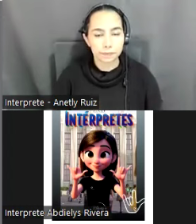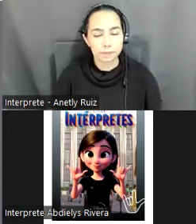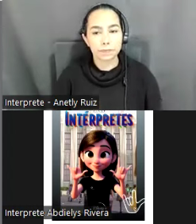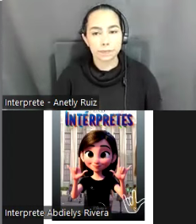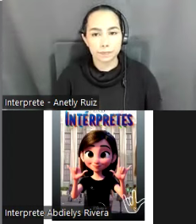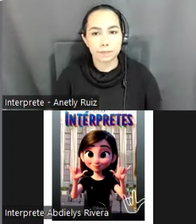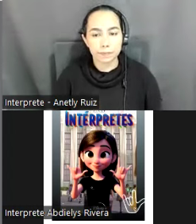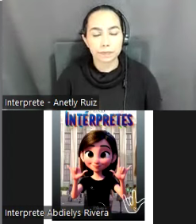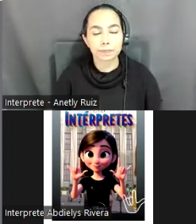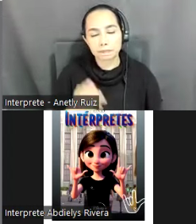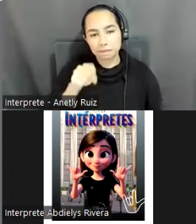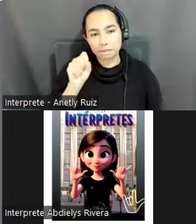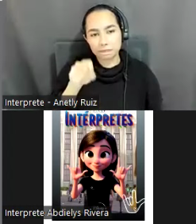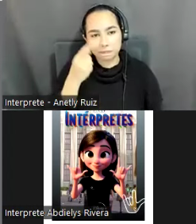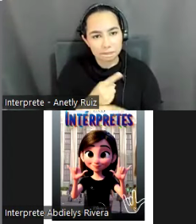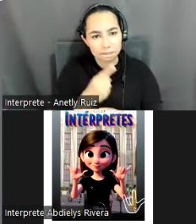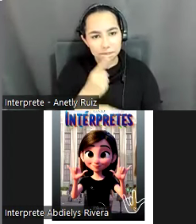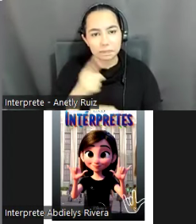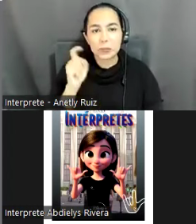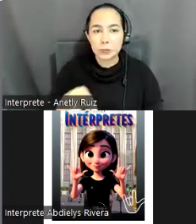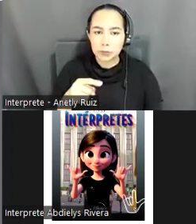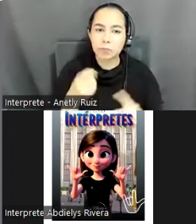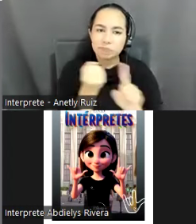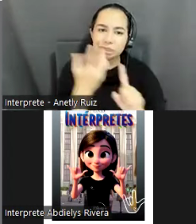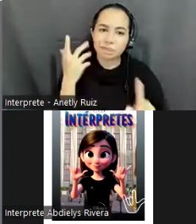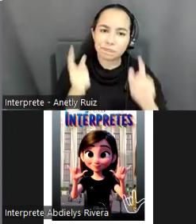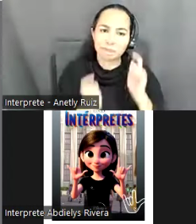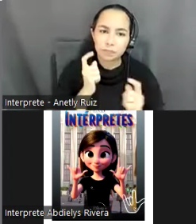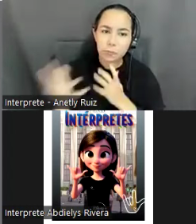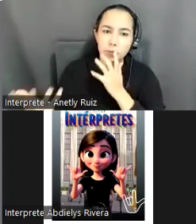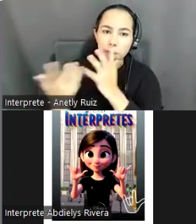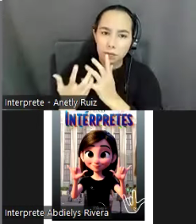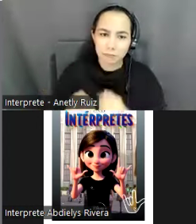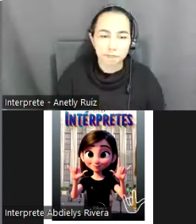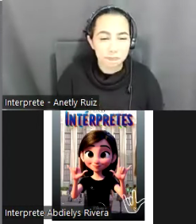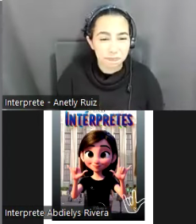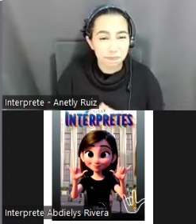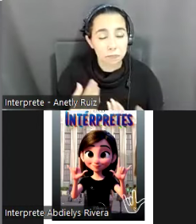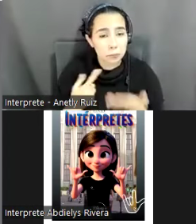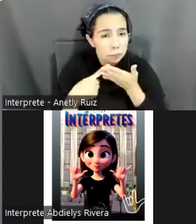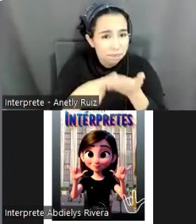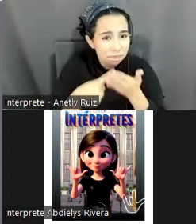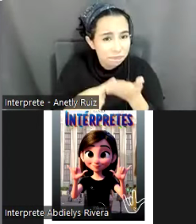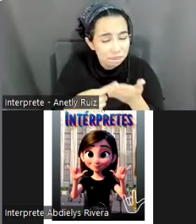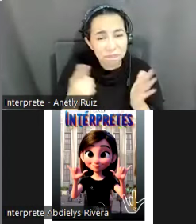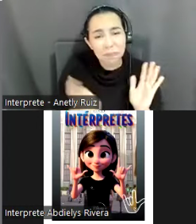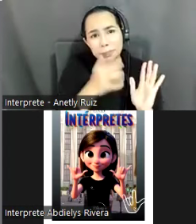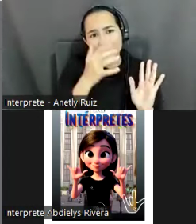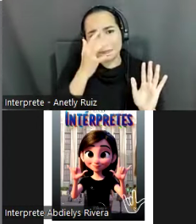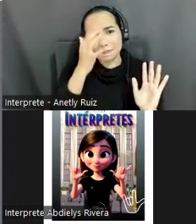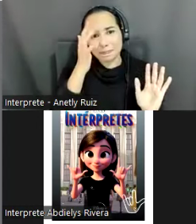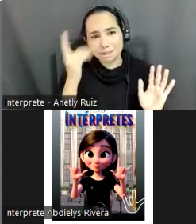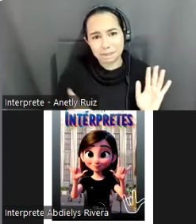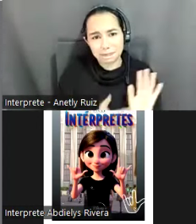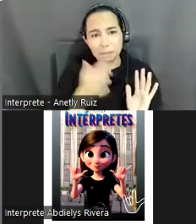razonable entre patrono y empleado, y eso no sé, ¿verdad? No se habla mucho y es necesario. Y yo creo que es más